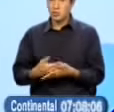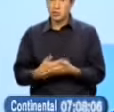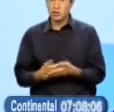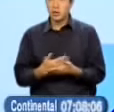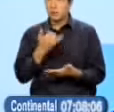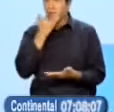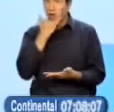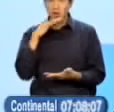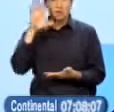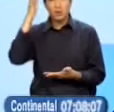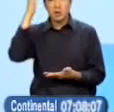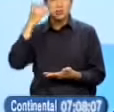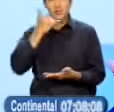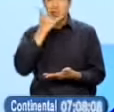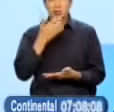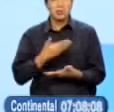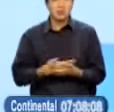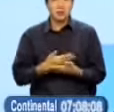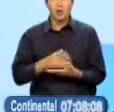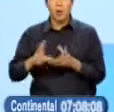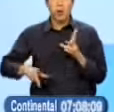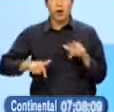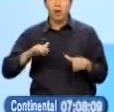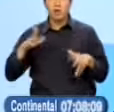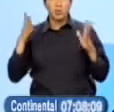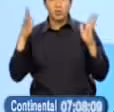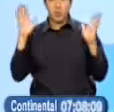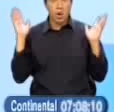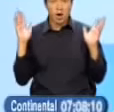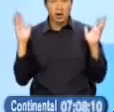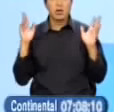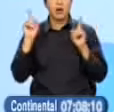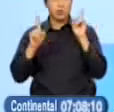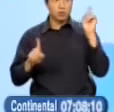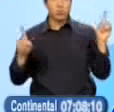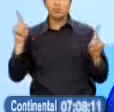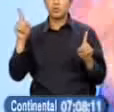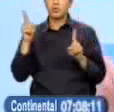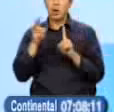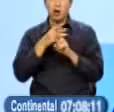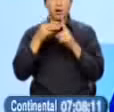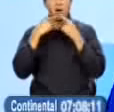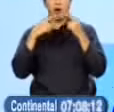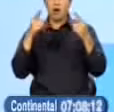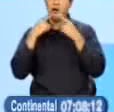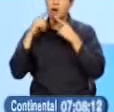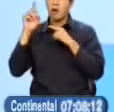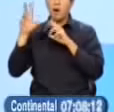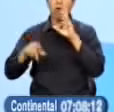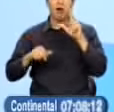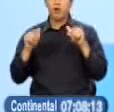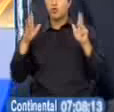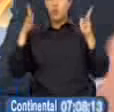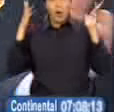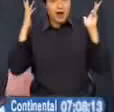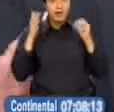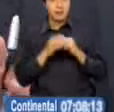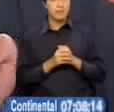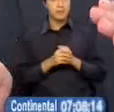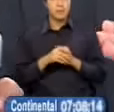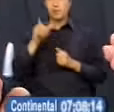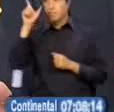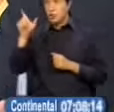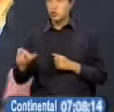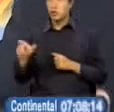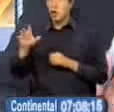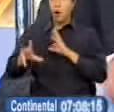delito no hay corrupción cuidado porque a veces en las redes sociales hay de todo no la destituye no por